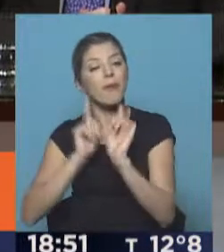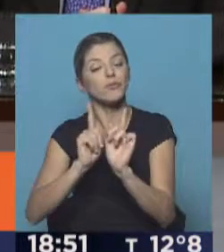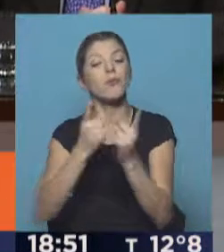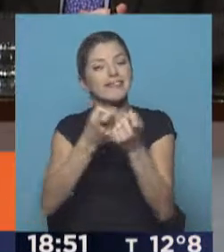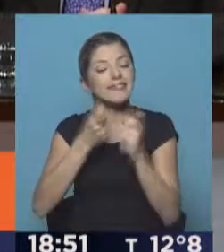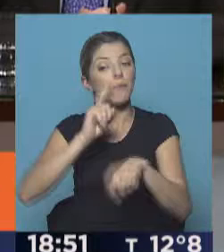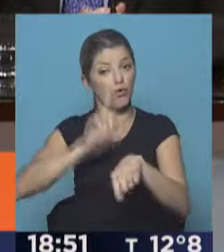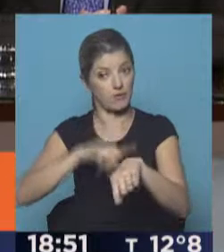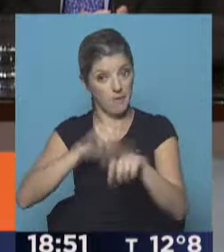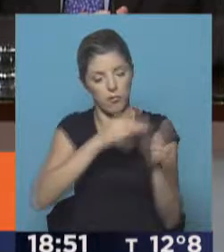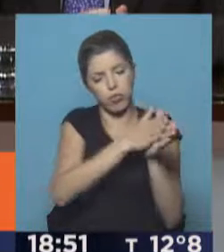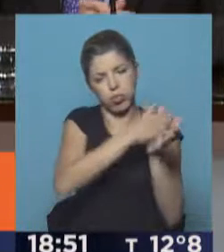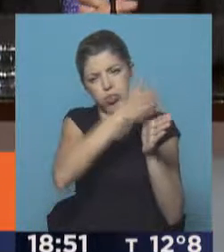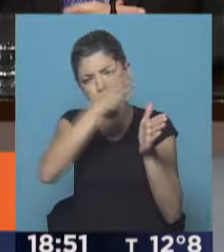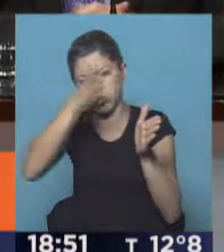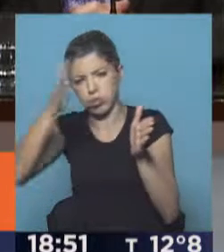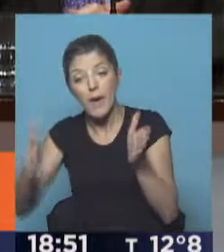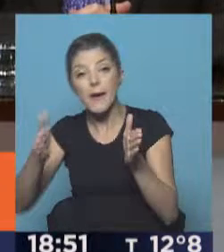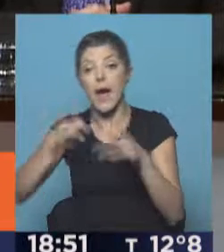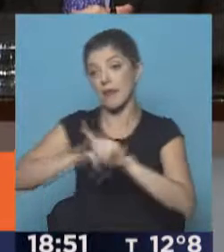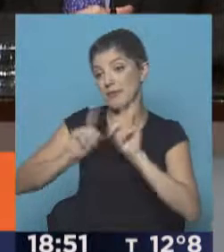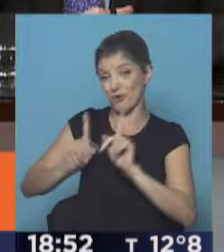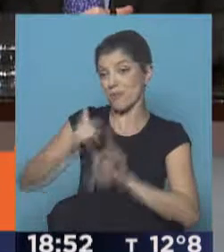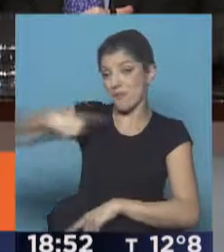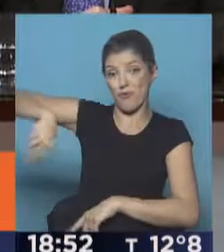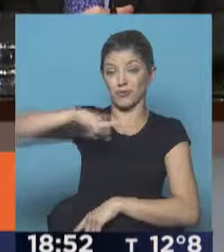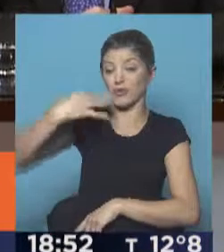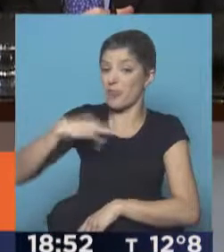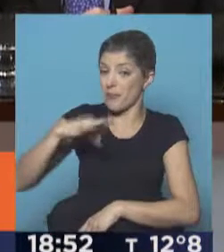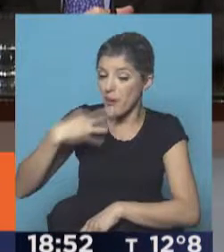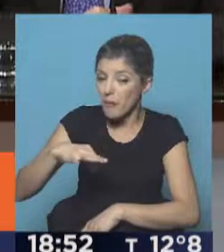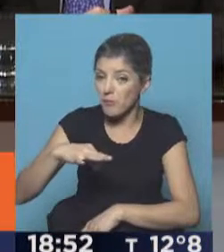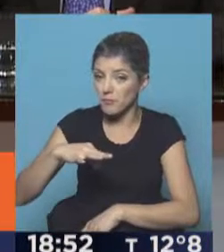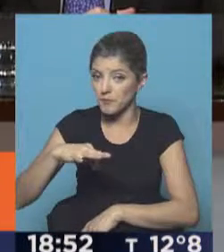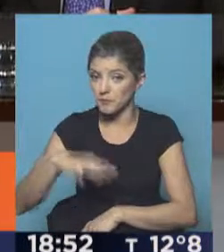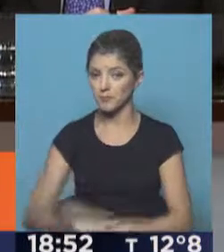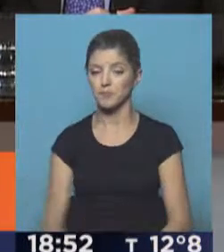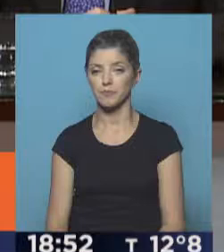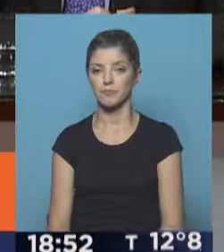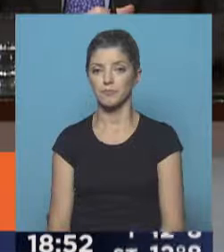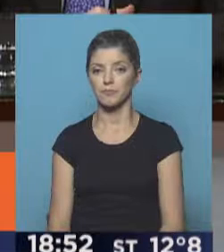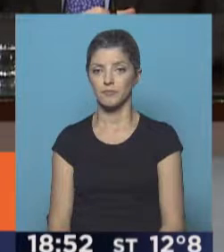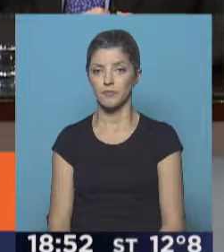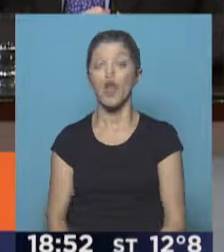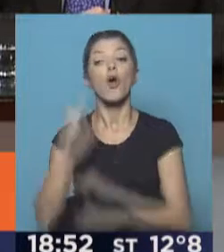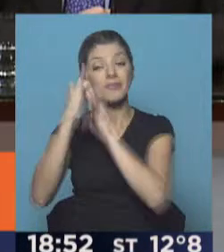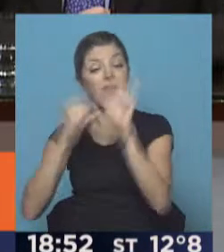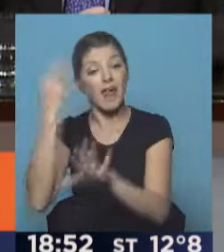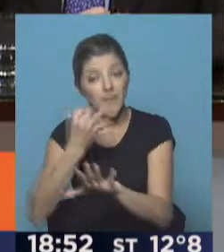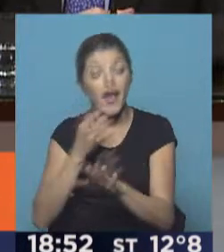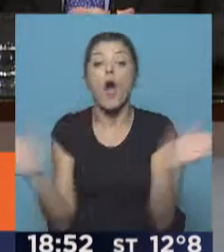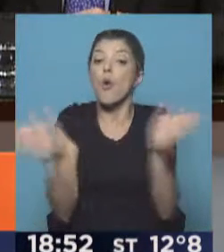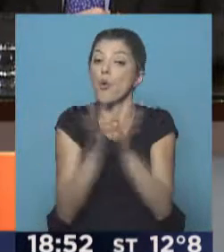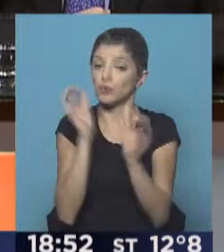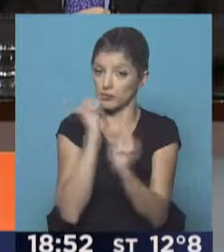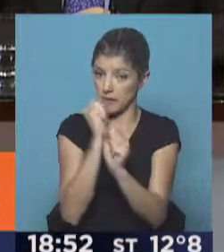Mientras tanto, nosotros tenemos que ir recorriendo estos años con la verdad, trabajando juntos y